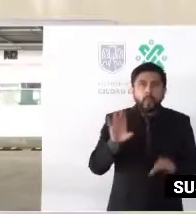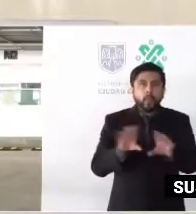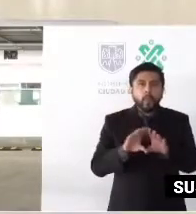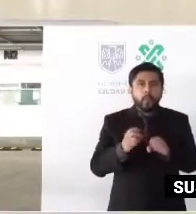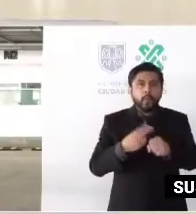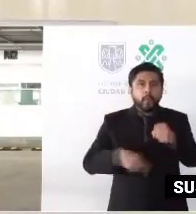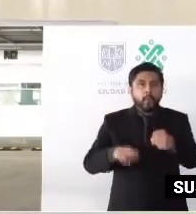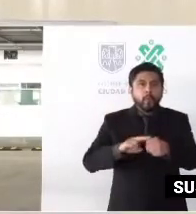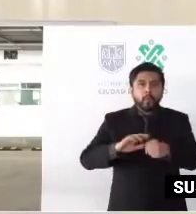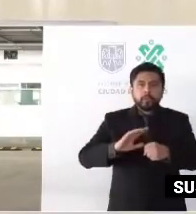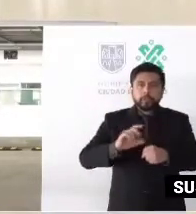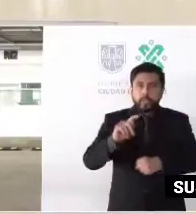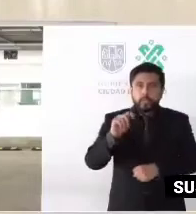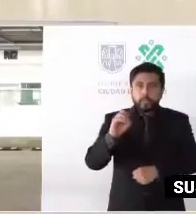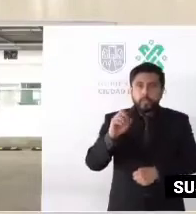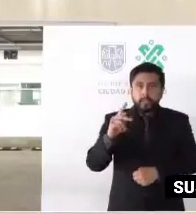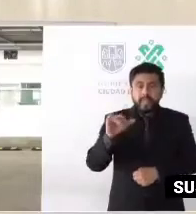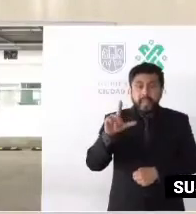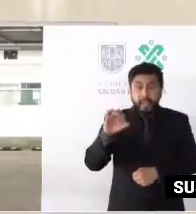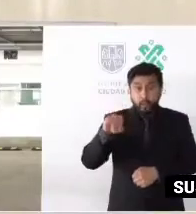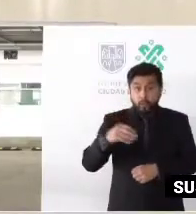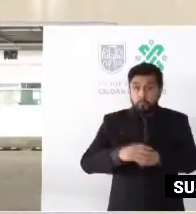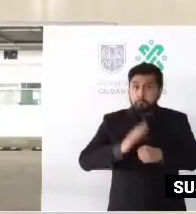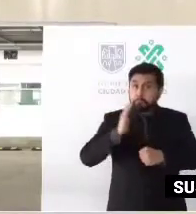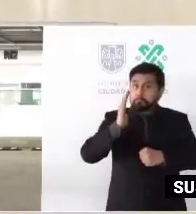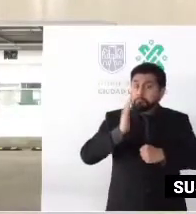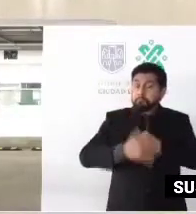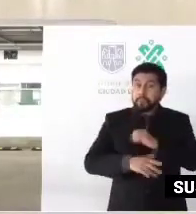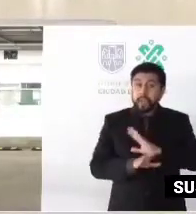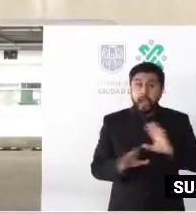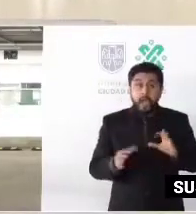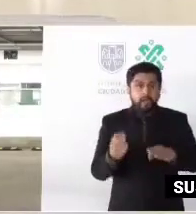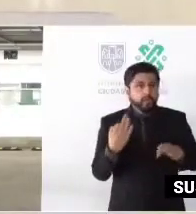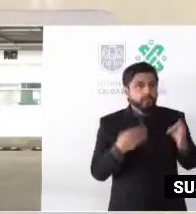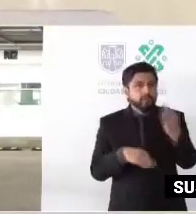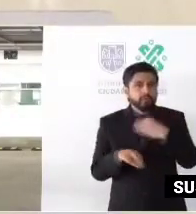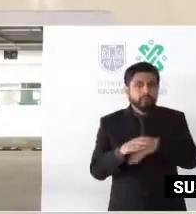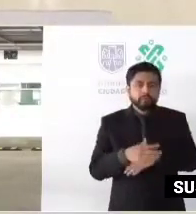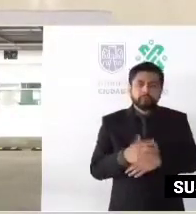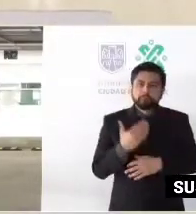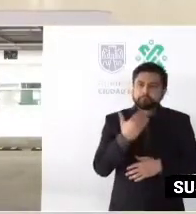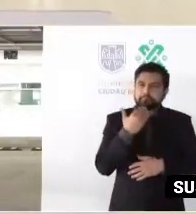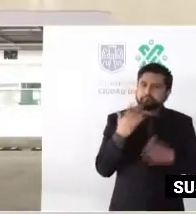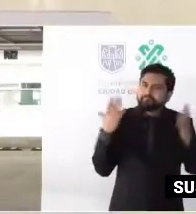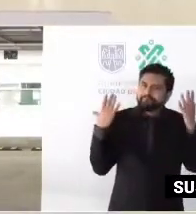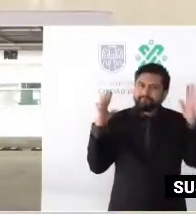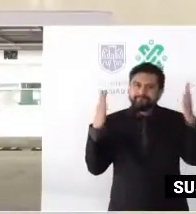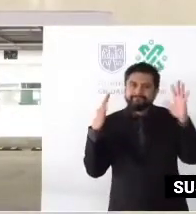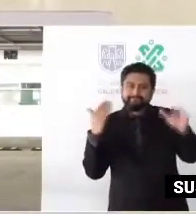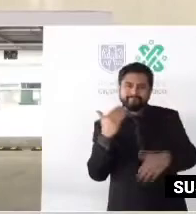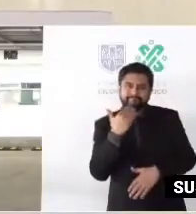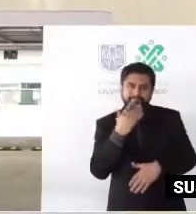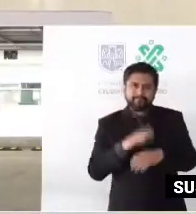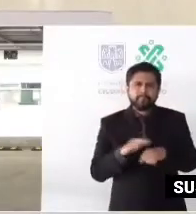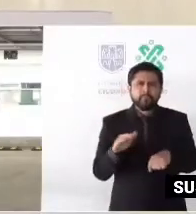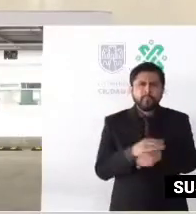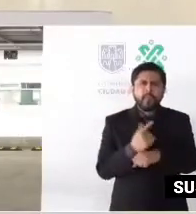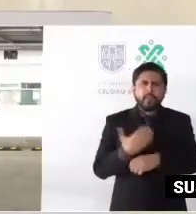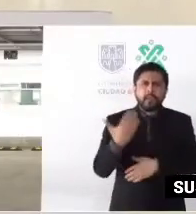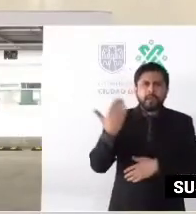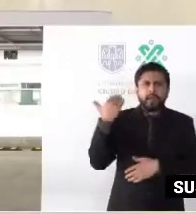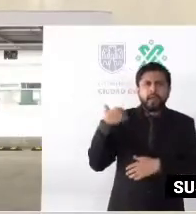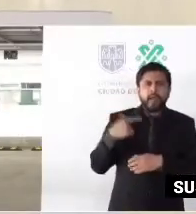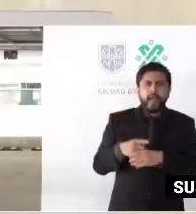Topilejo, todos celebrando este acontecimiento, esto que desde el planteamiento